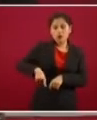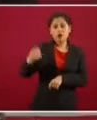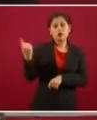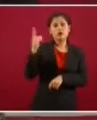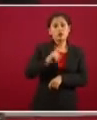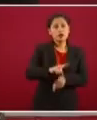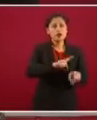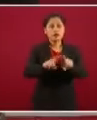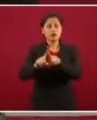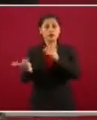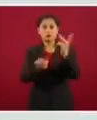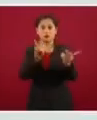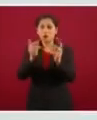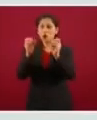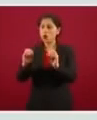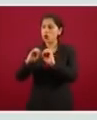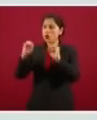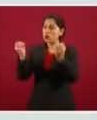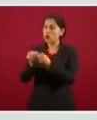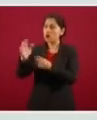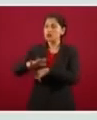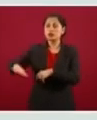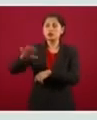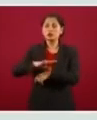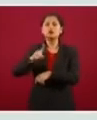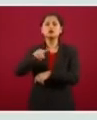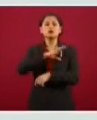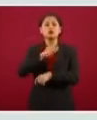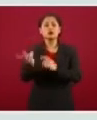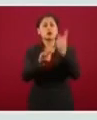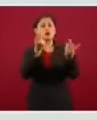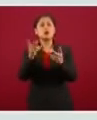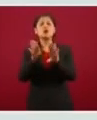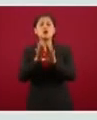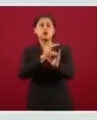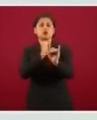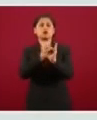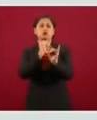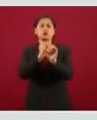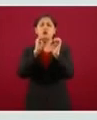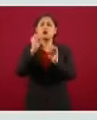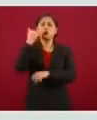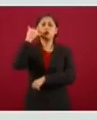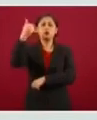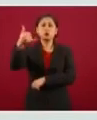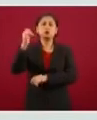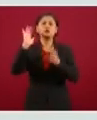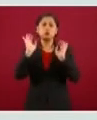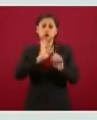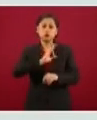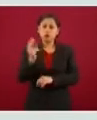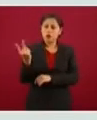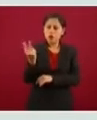entes particulares o sociales que se realizan, por ejemplo, por vía telefónica o por vía de internet. Estas no tienen problema. Qué